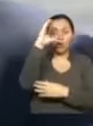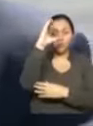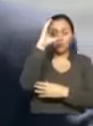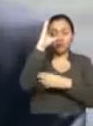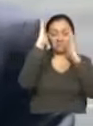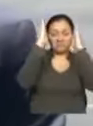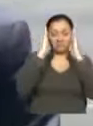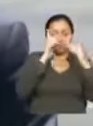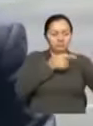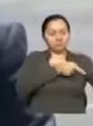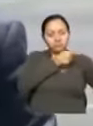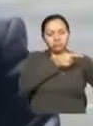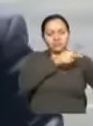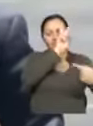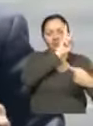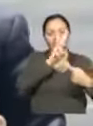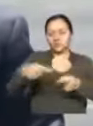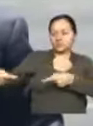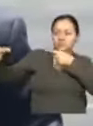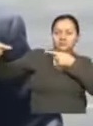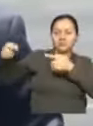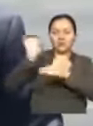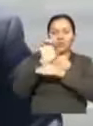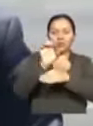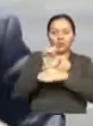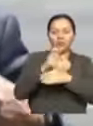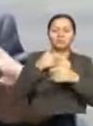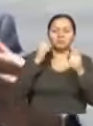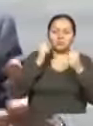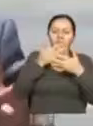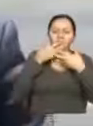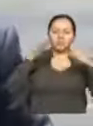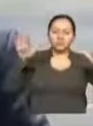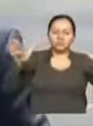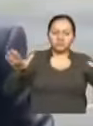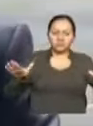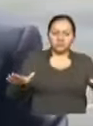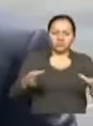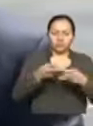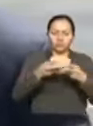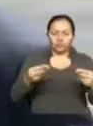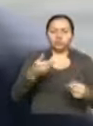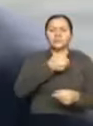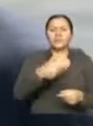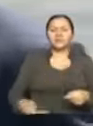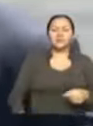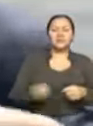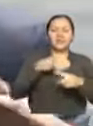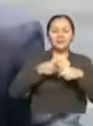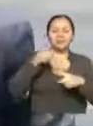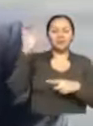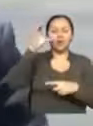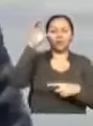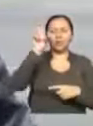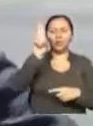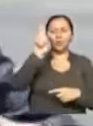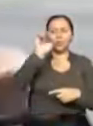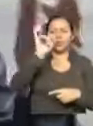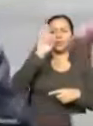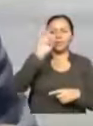era extremadamente tensa. Se pudieron bajar tensiones. El presidente Uribe en ese entonces de Colombia